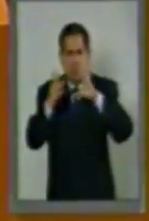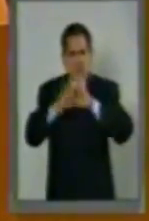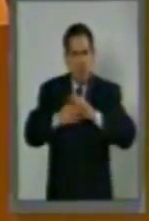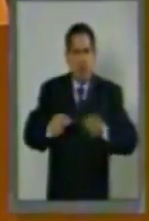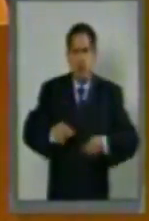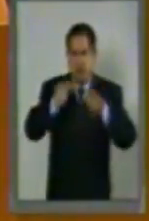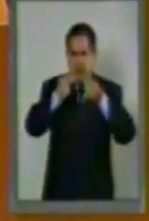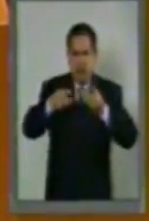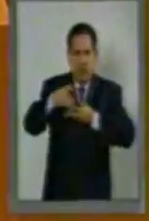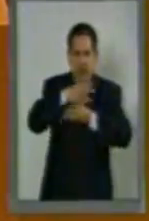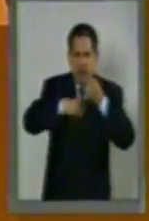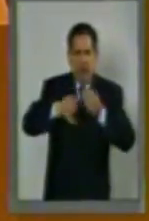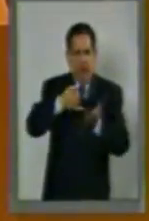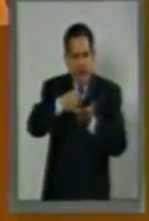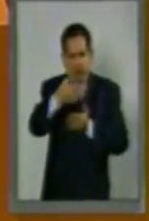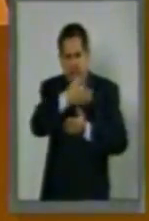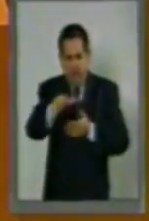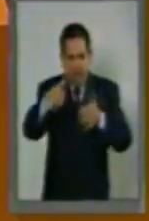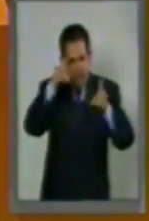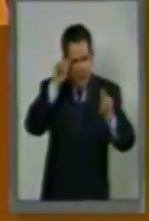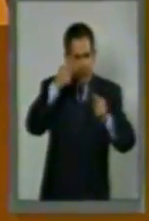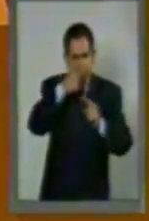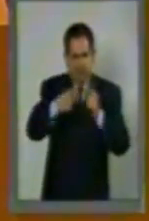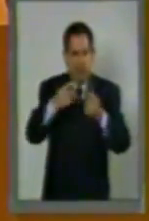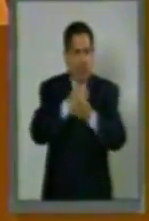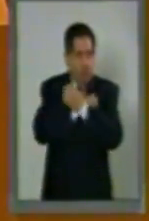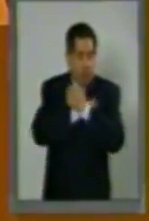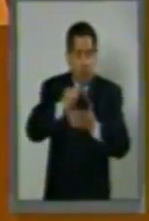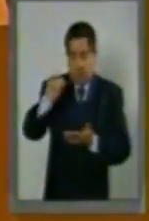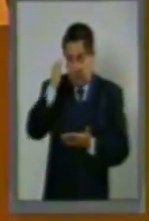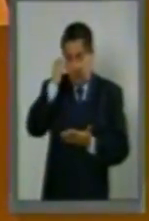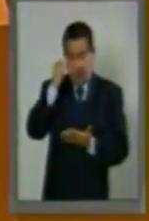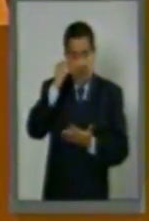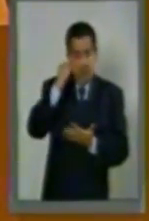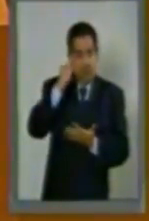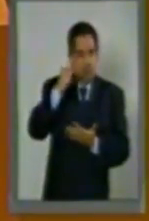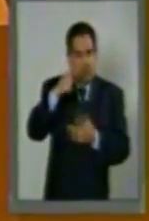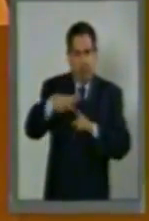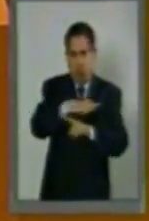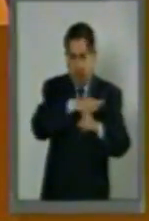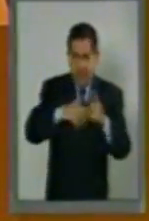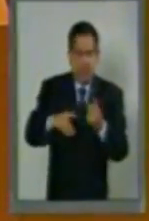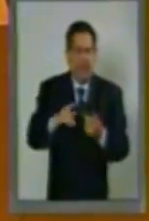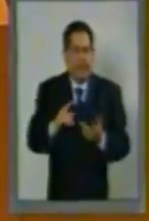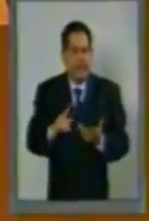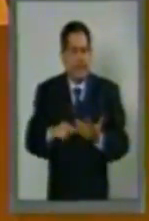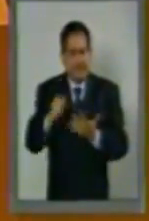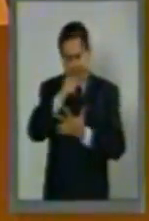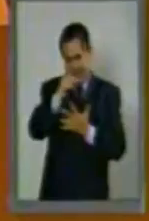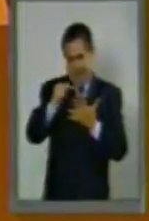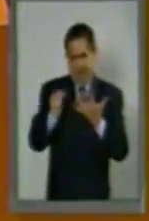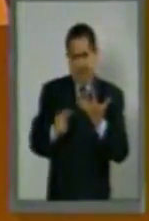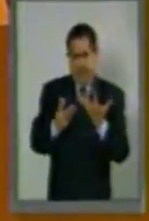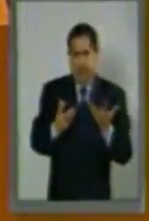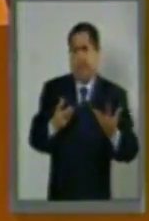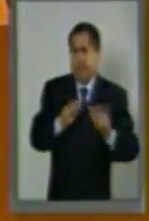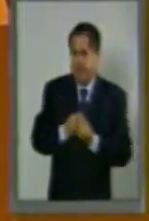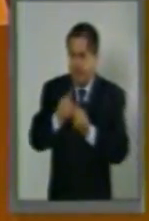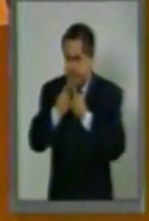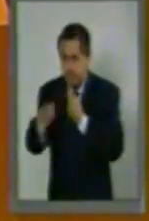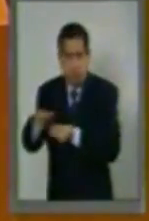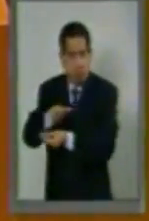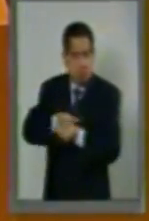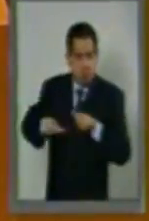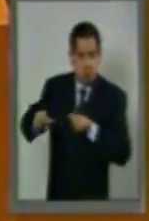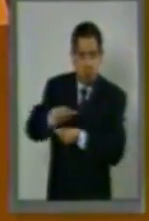comercial, agropecuaria, educativa, tecnológica, medio ambiente y de gestión pública,